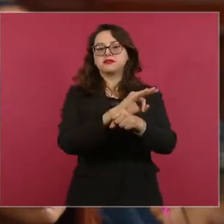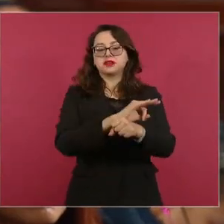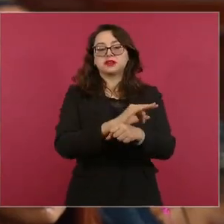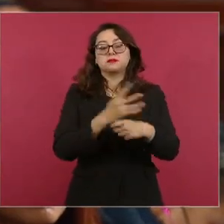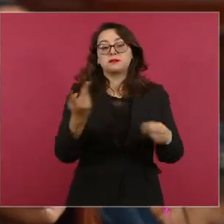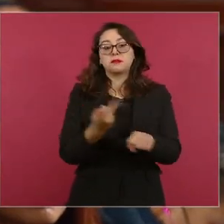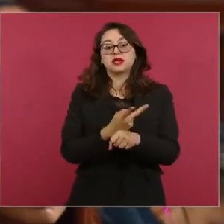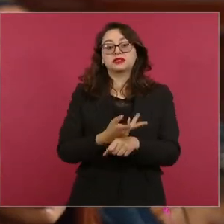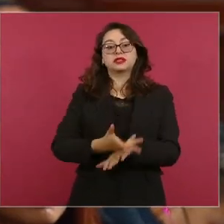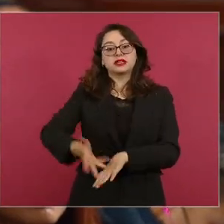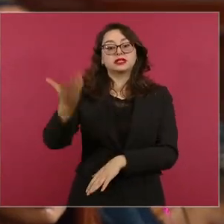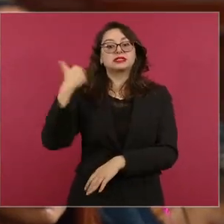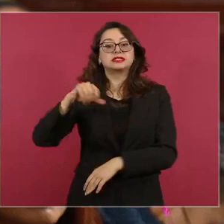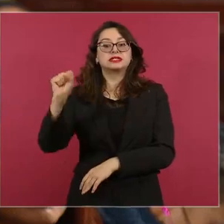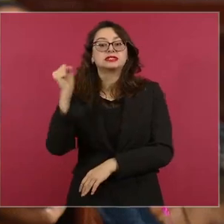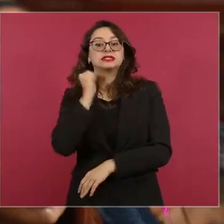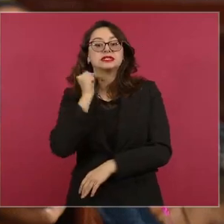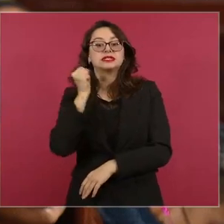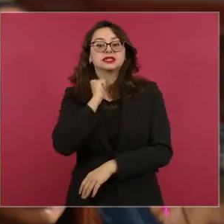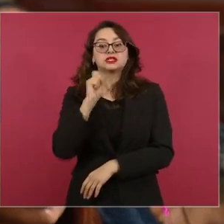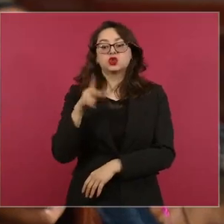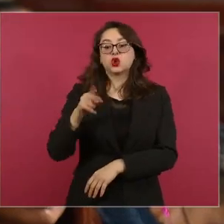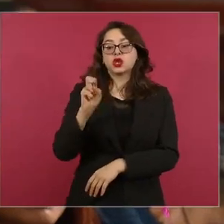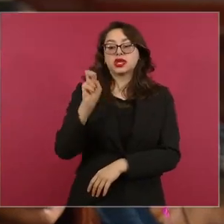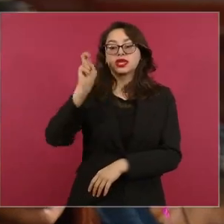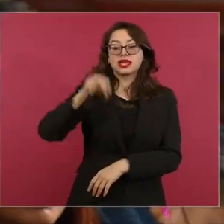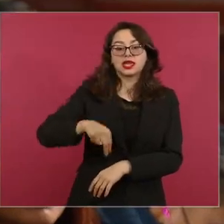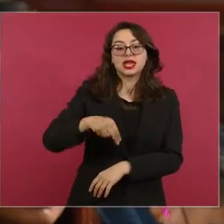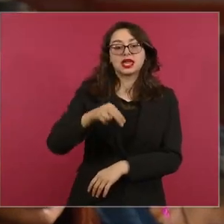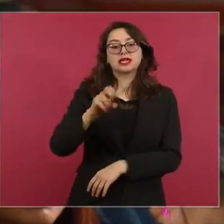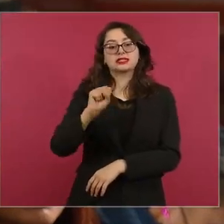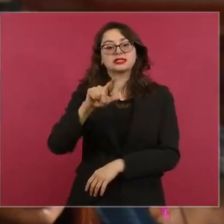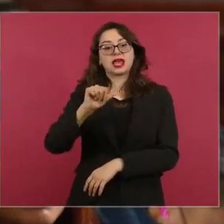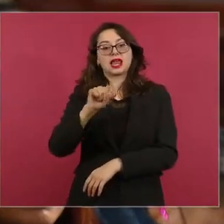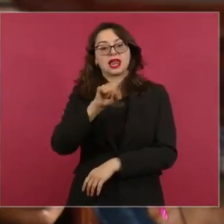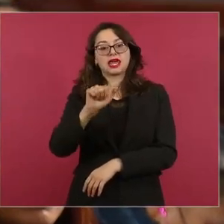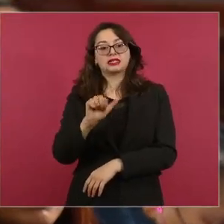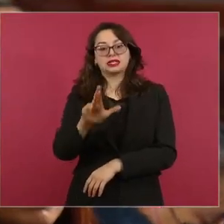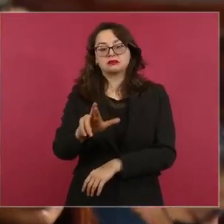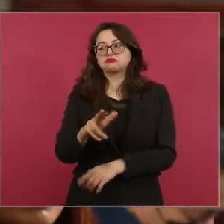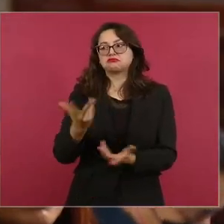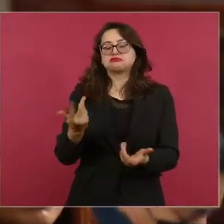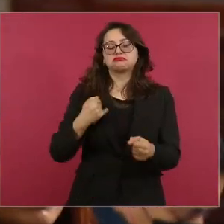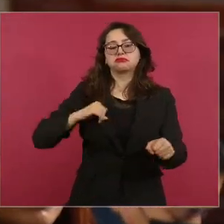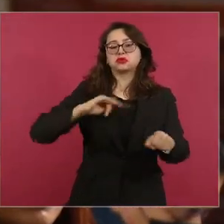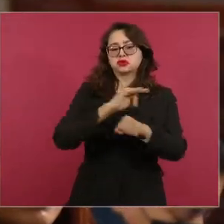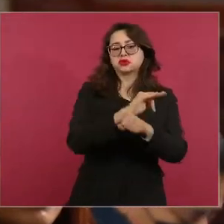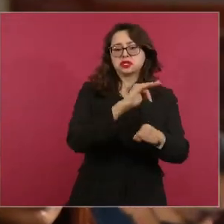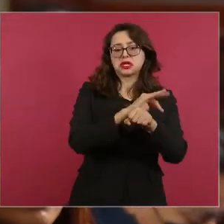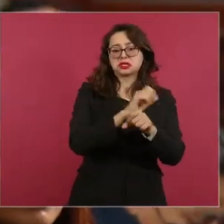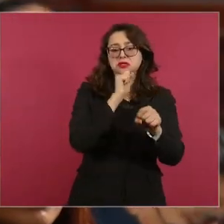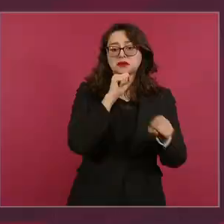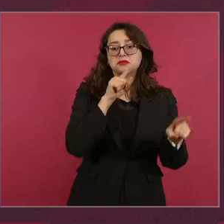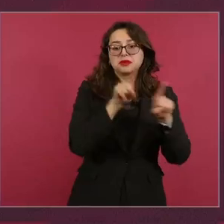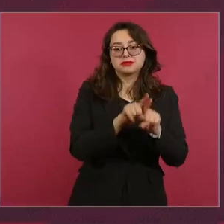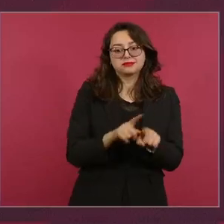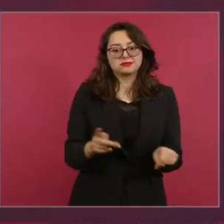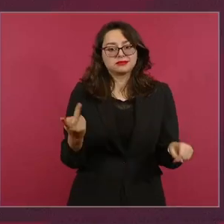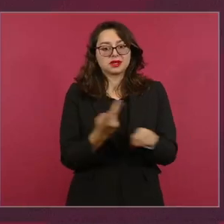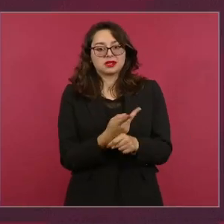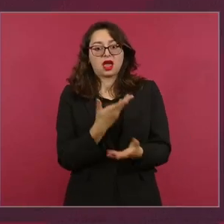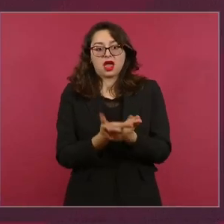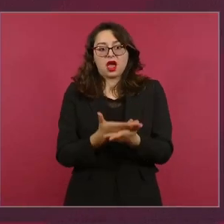Salazar, entonces senador, hoy embajador aquí en México, votó a favor de esa ley. ¿Considera usted una